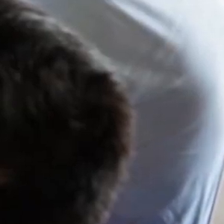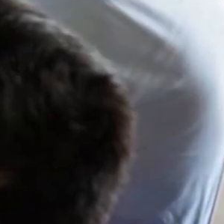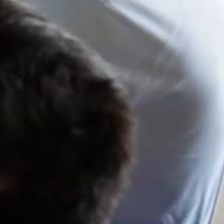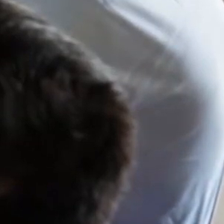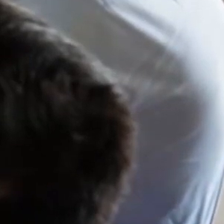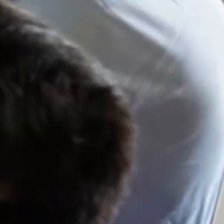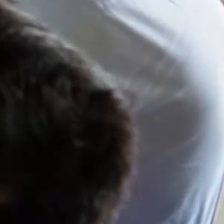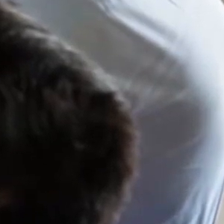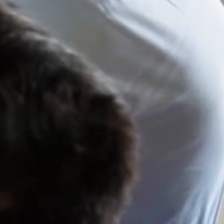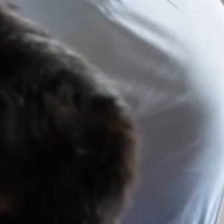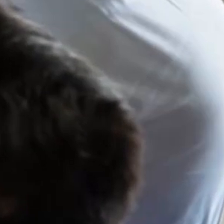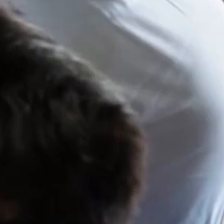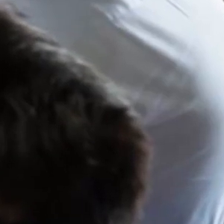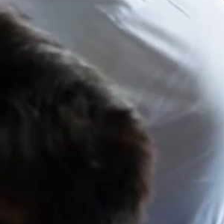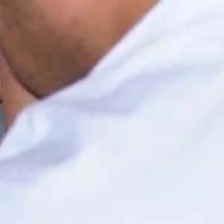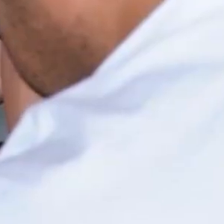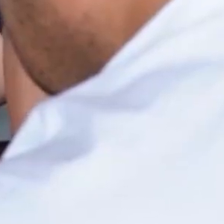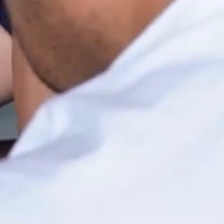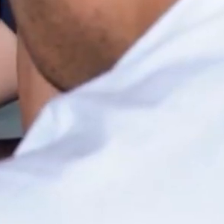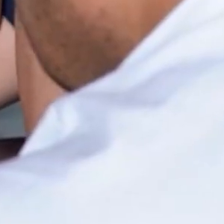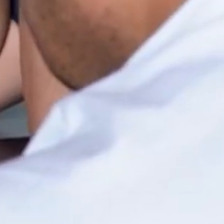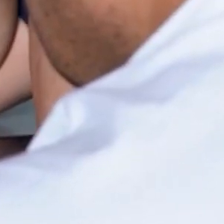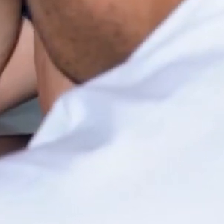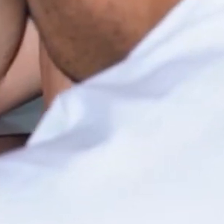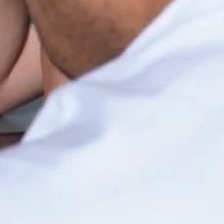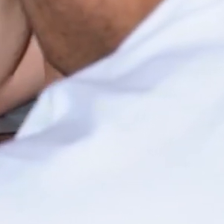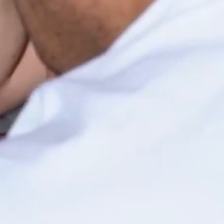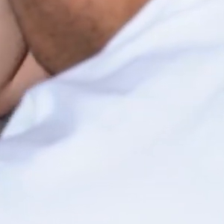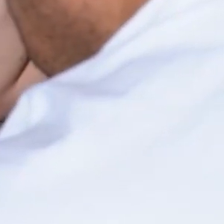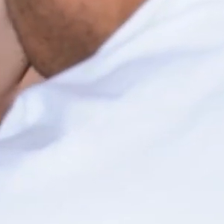8 Objetivos de Desarrollo Sostenible y de 4